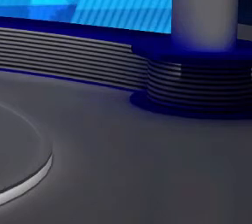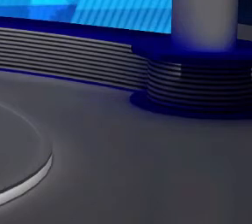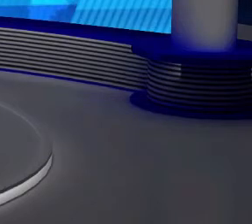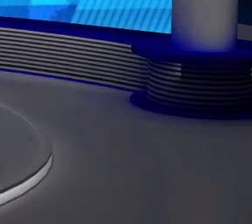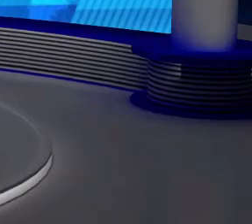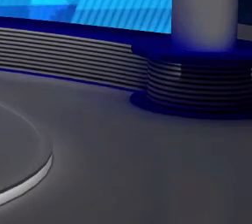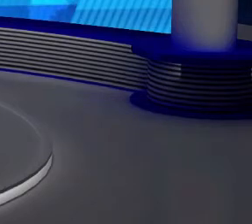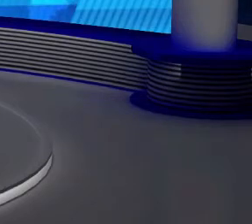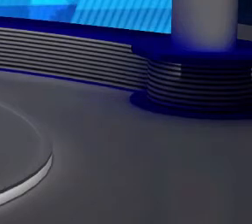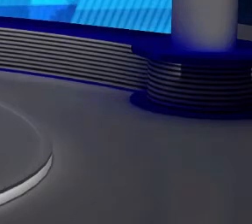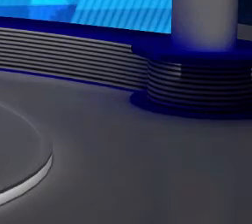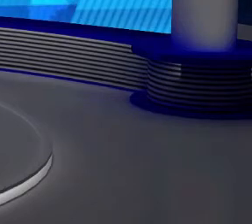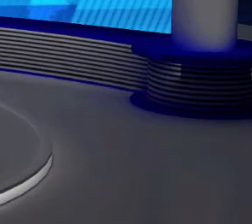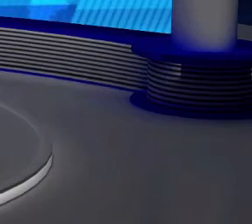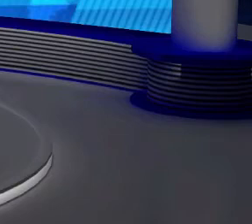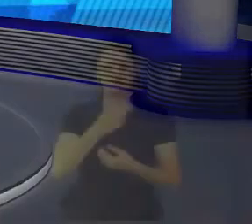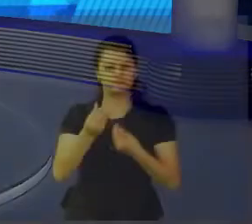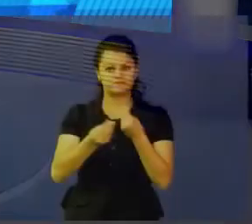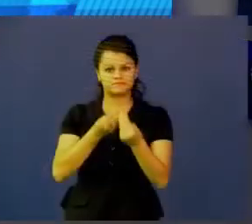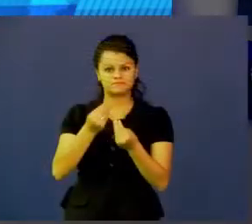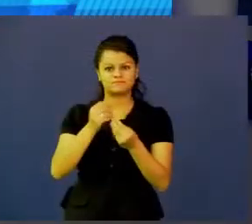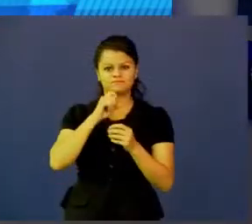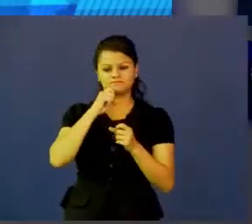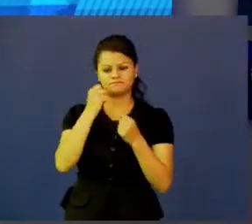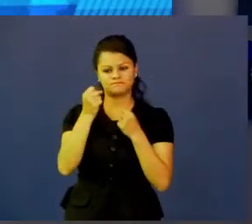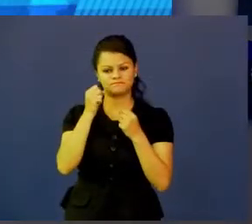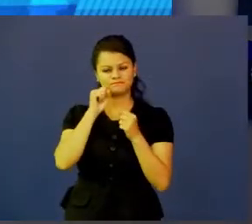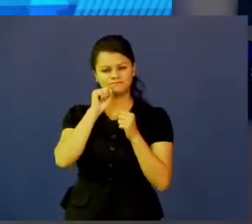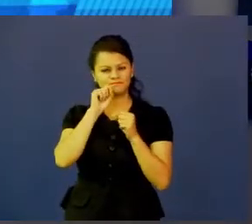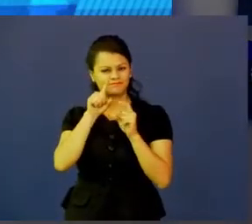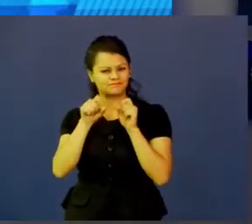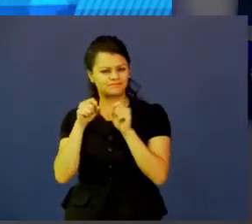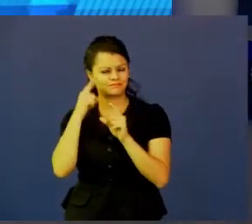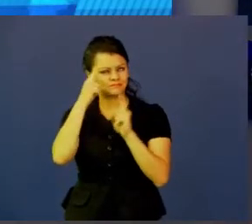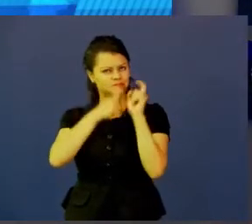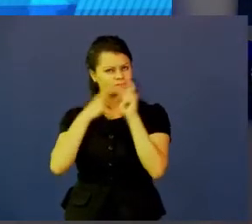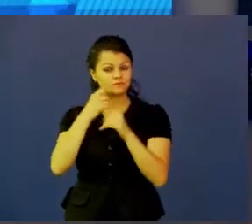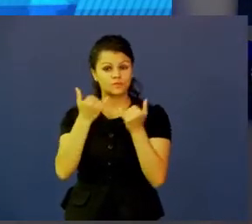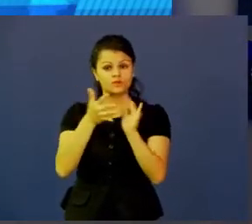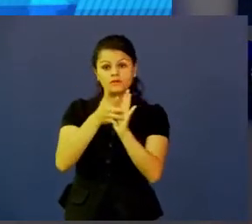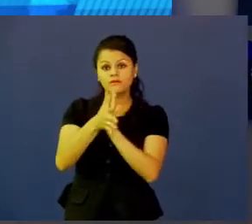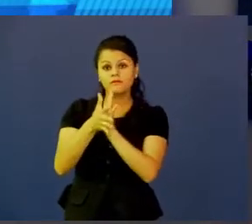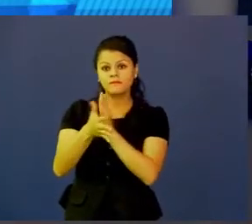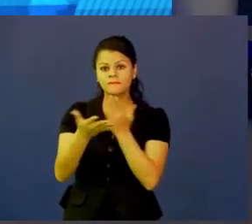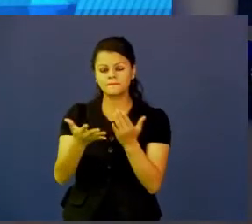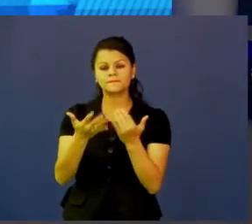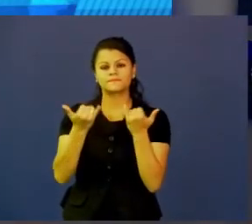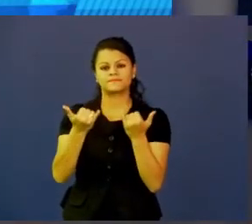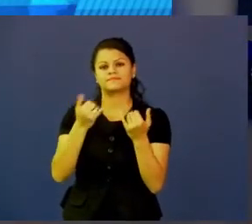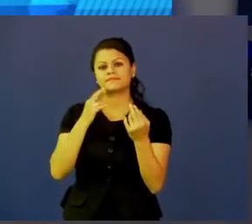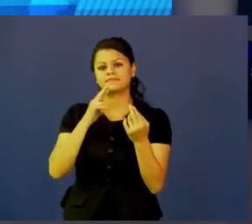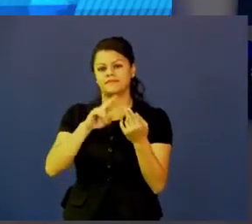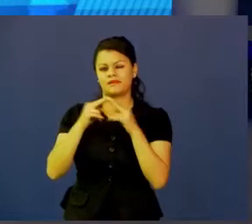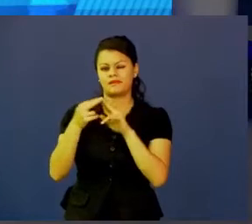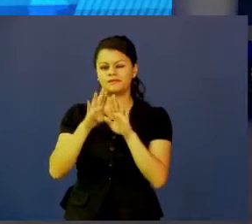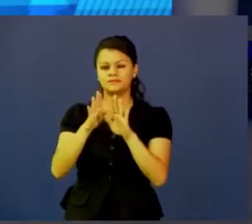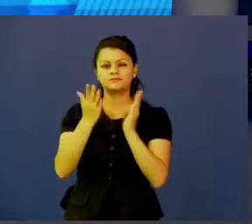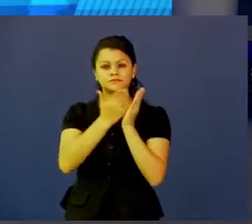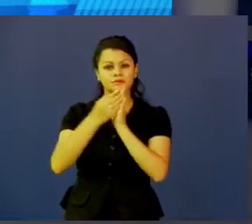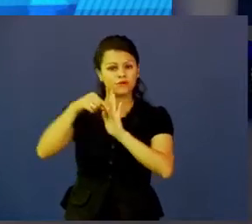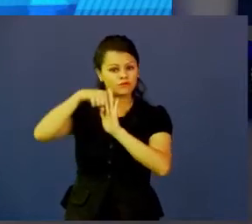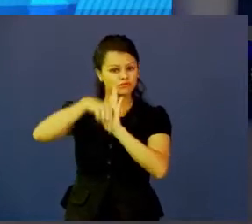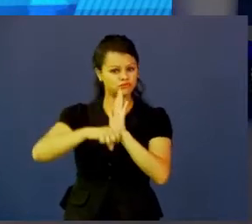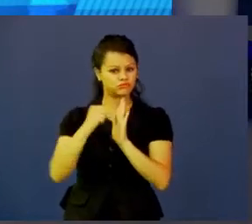para eso nosotros nos hemos hecho muchas preguntas y lo que les voy a hablar en el día de hoy prácticamente está relacionado con un estudio muy grande de